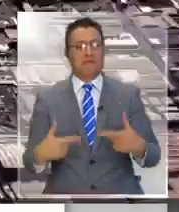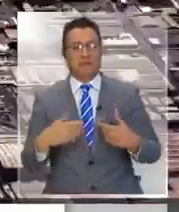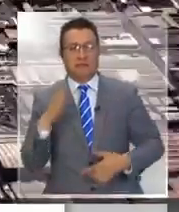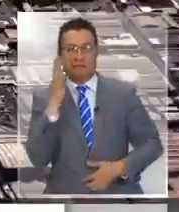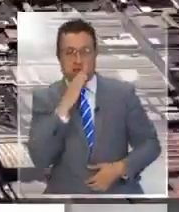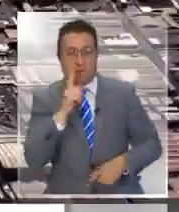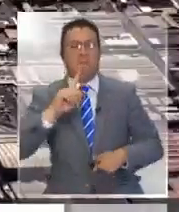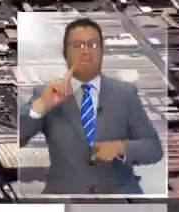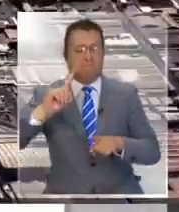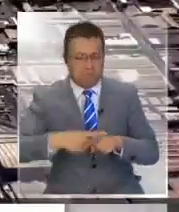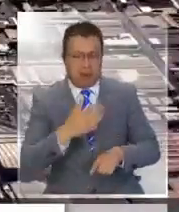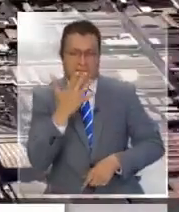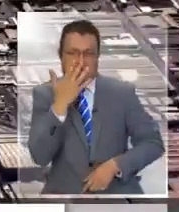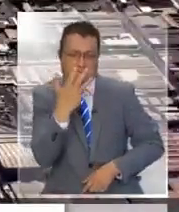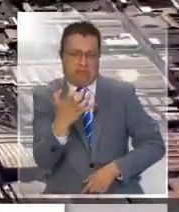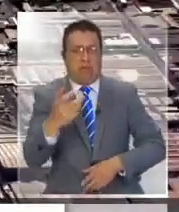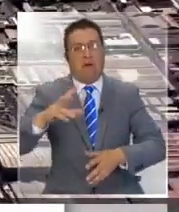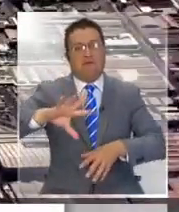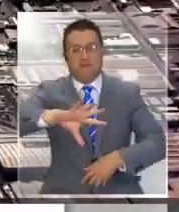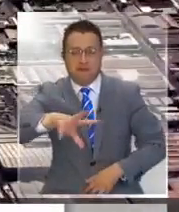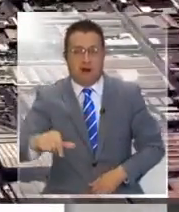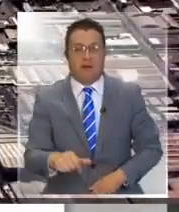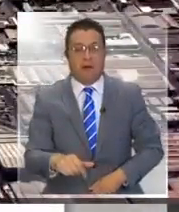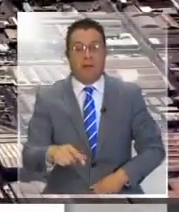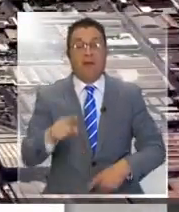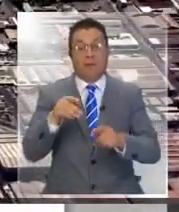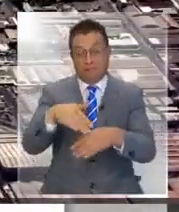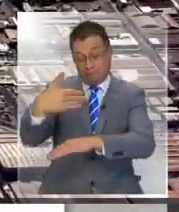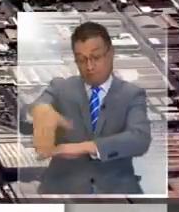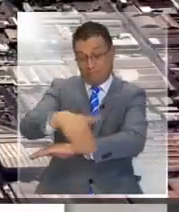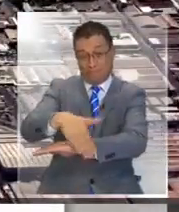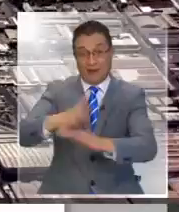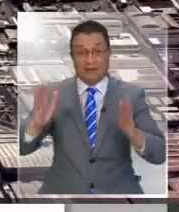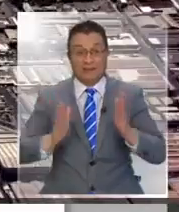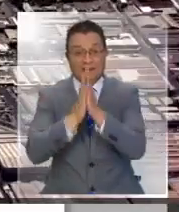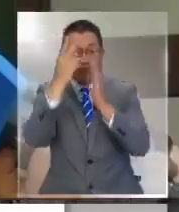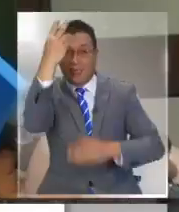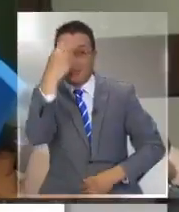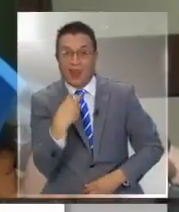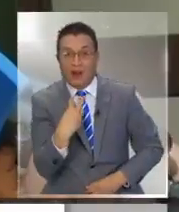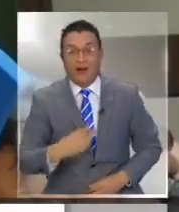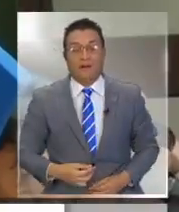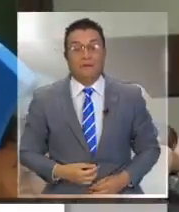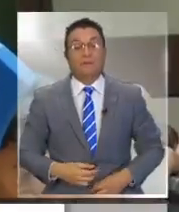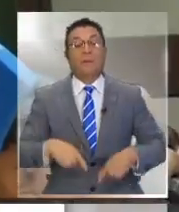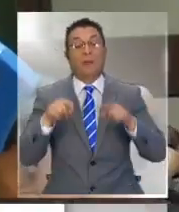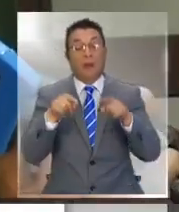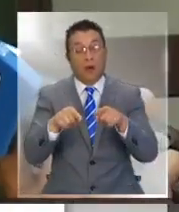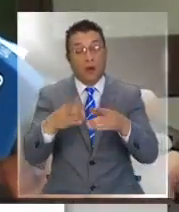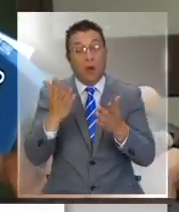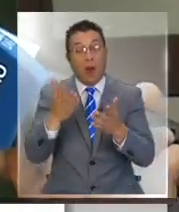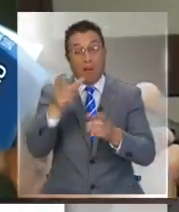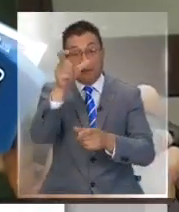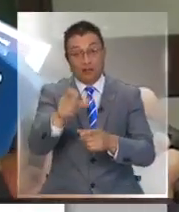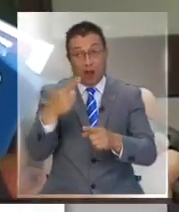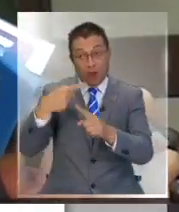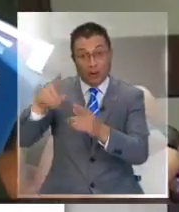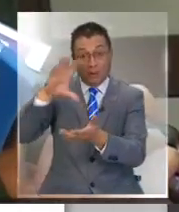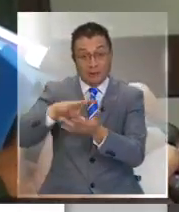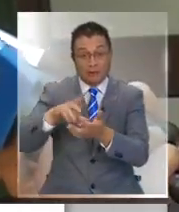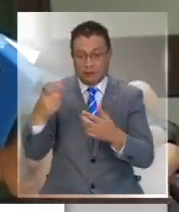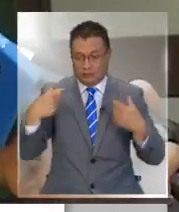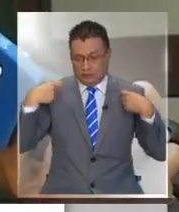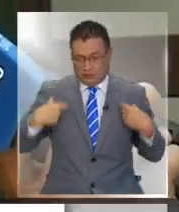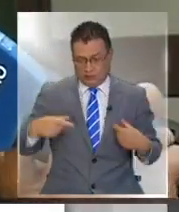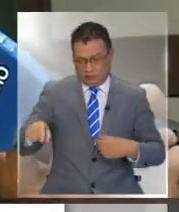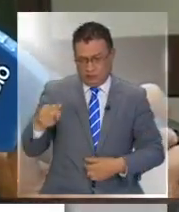siguieron robando a destajo. El lugar escogido, calle San Diego. Una persona extranjera portaba objetos que no pertenecían